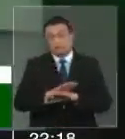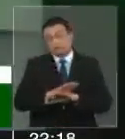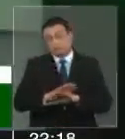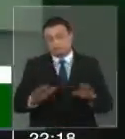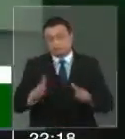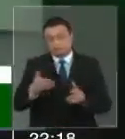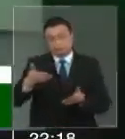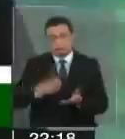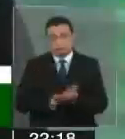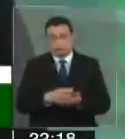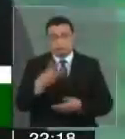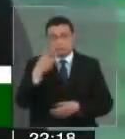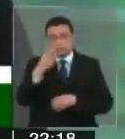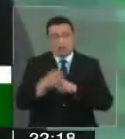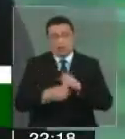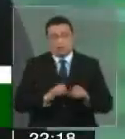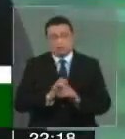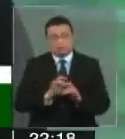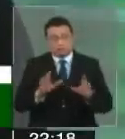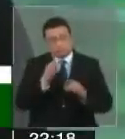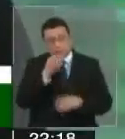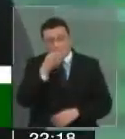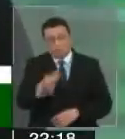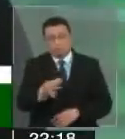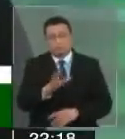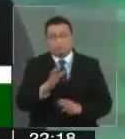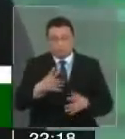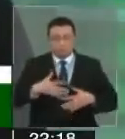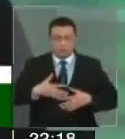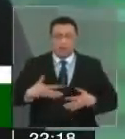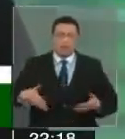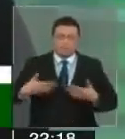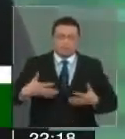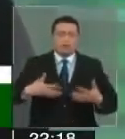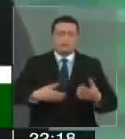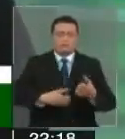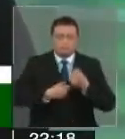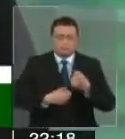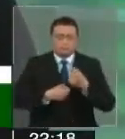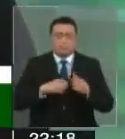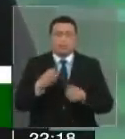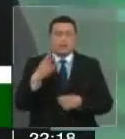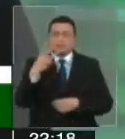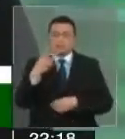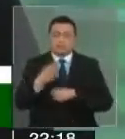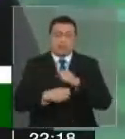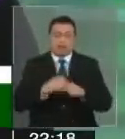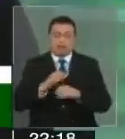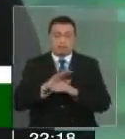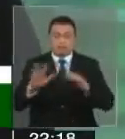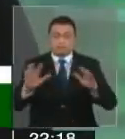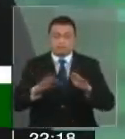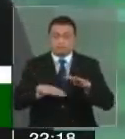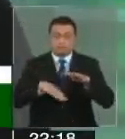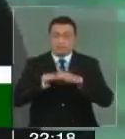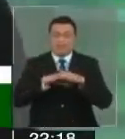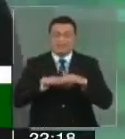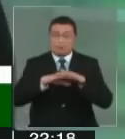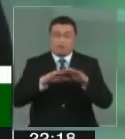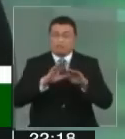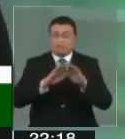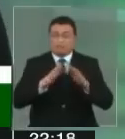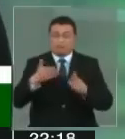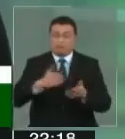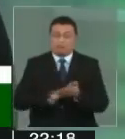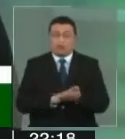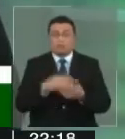vivir 3 años. Con suerte iban a vivir 3 años y qué bueno, estimúlelo mucho. Además también, esto es hace 28 años atrás, o sea, yo creo que también